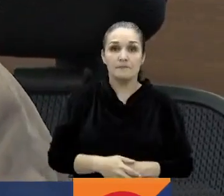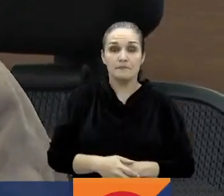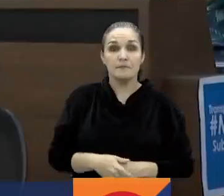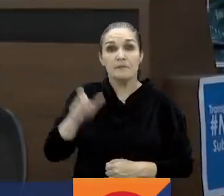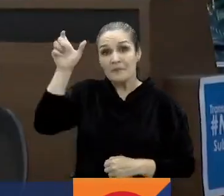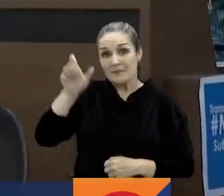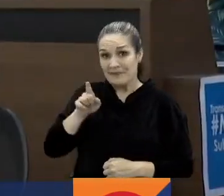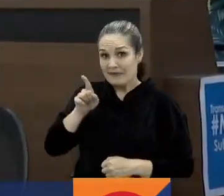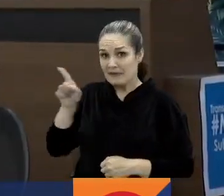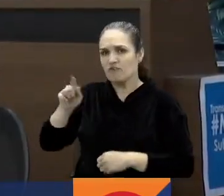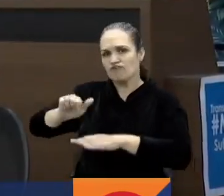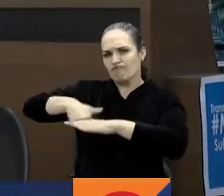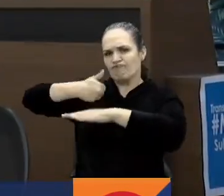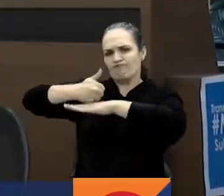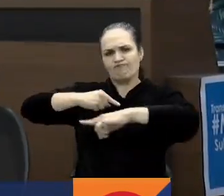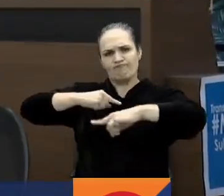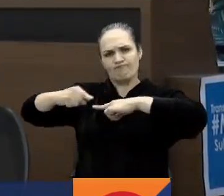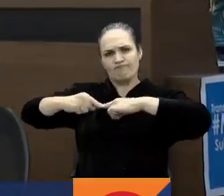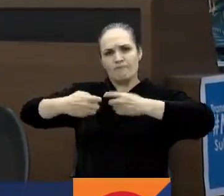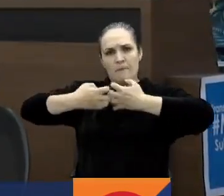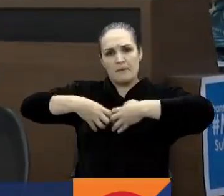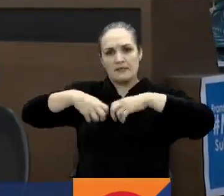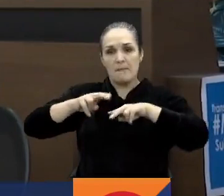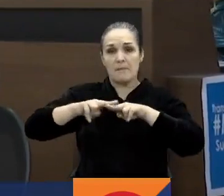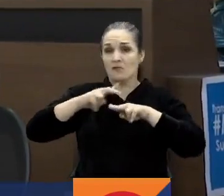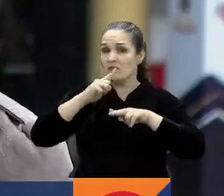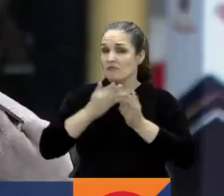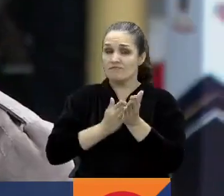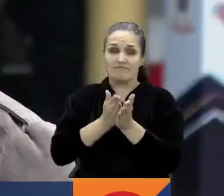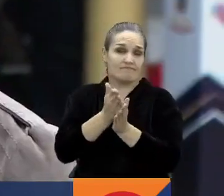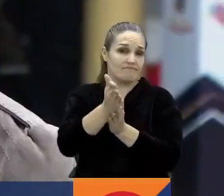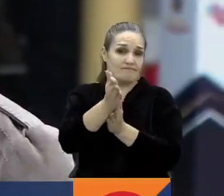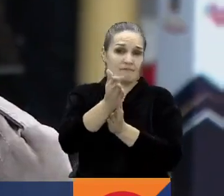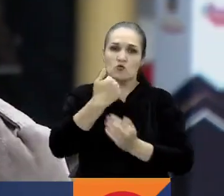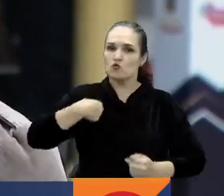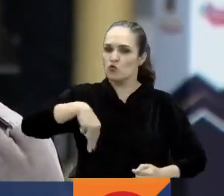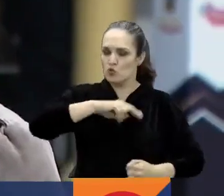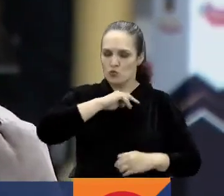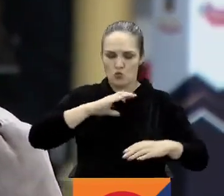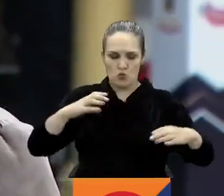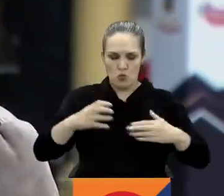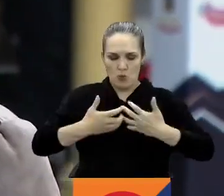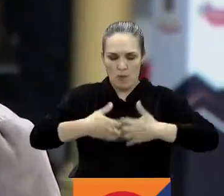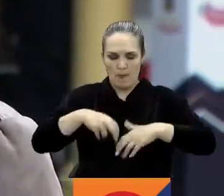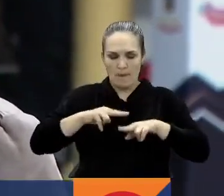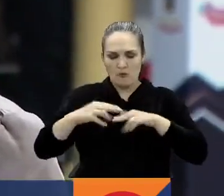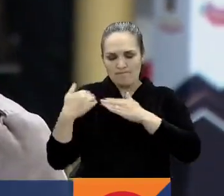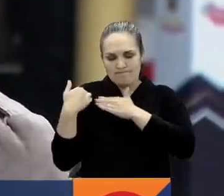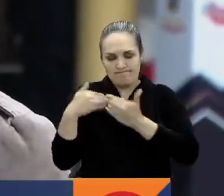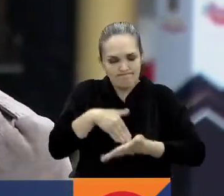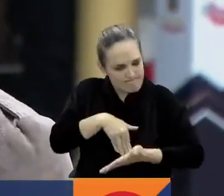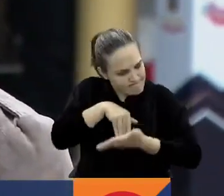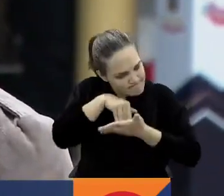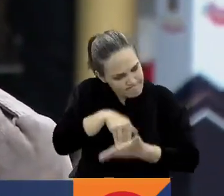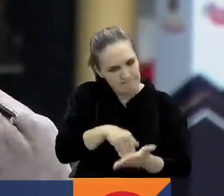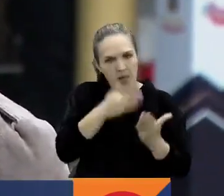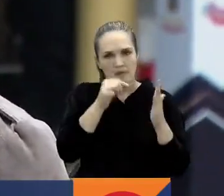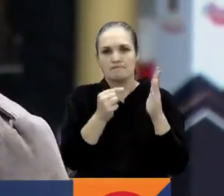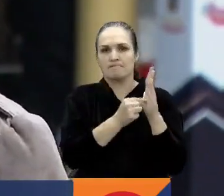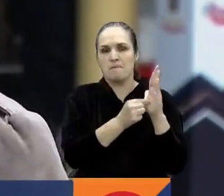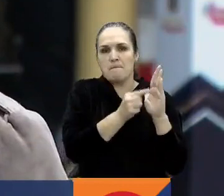asegura que el contrato de la Mega obra sigue Cómo está nosotros nos mantenemos en la ejecución del contrato como